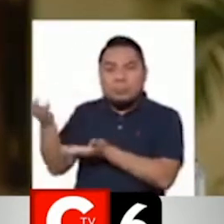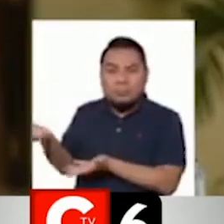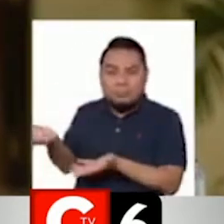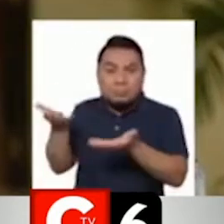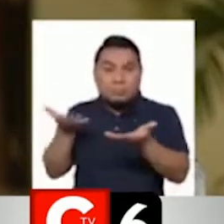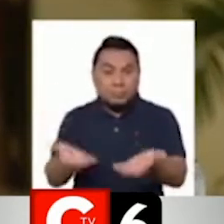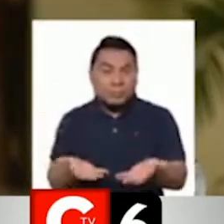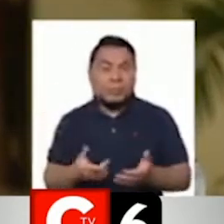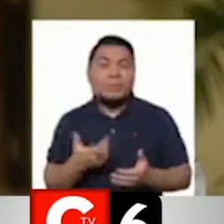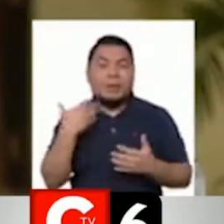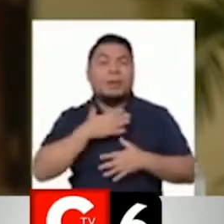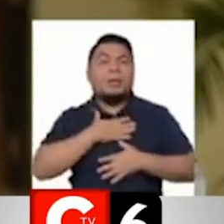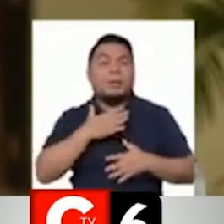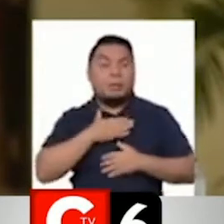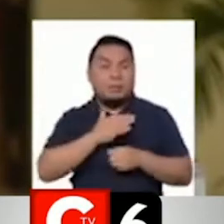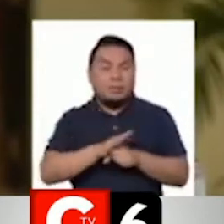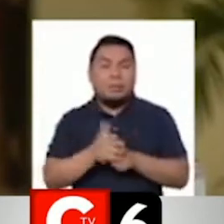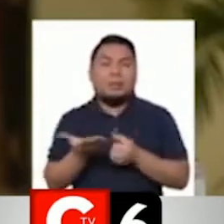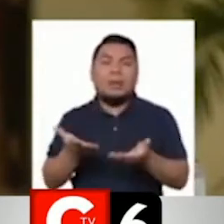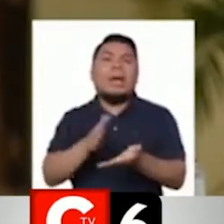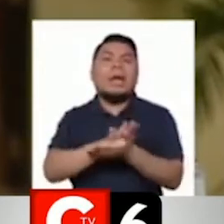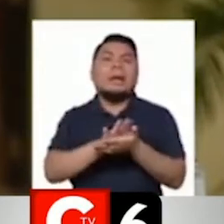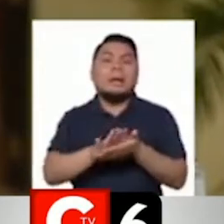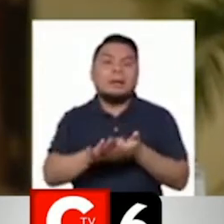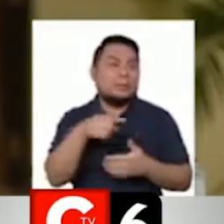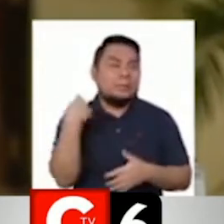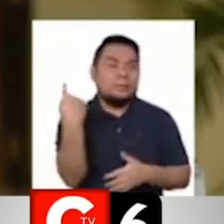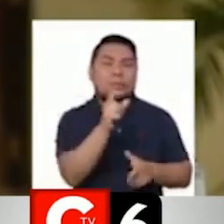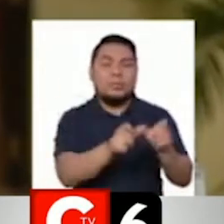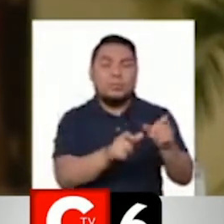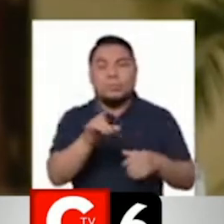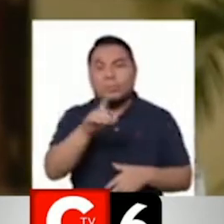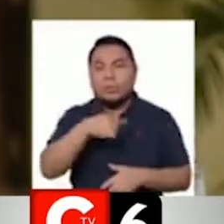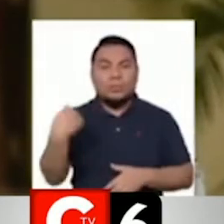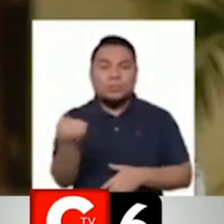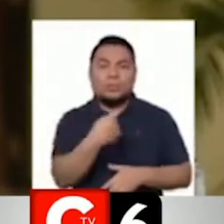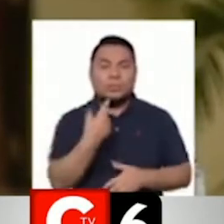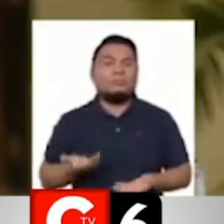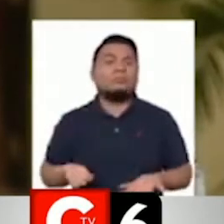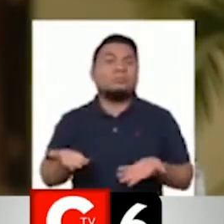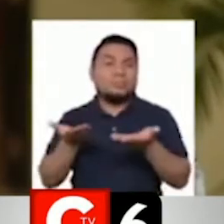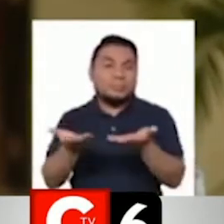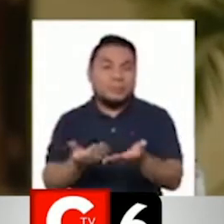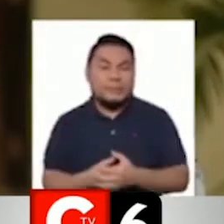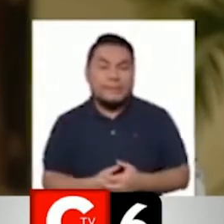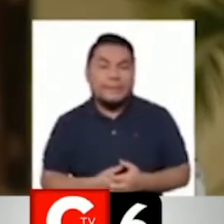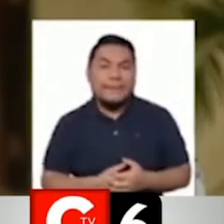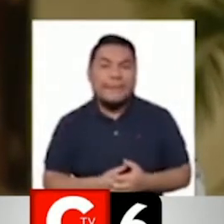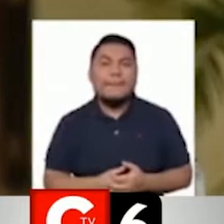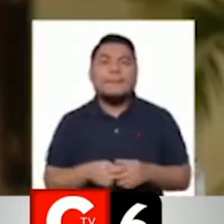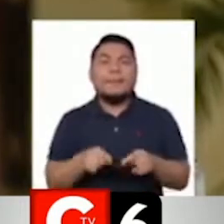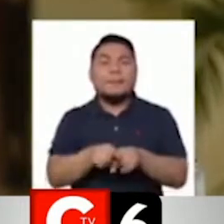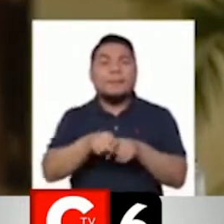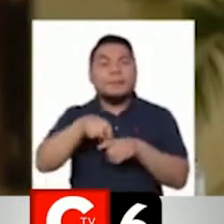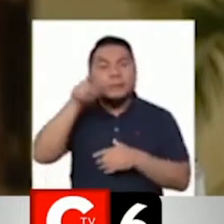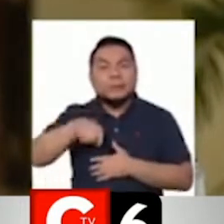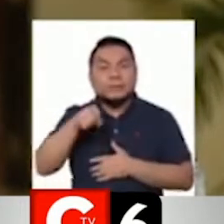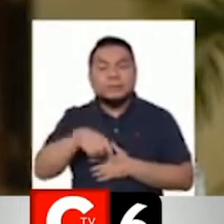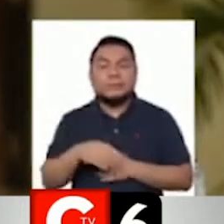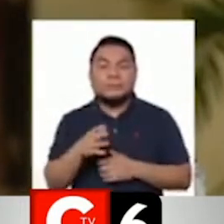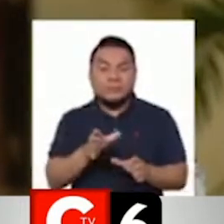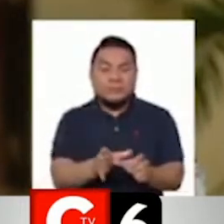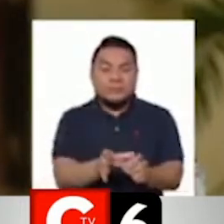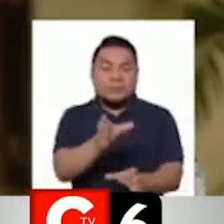medicina, para curar enfermos, es prioritario sobre su uso industrial. Ahora requerimos que el oxígeno